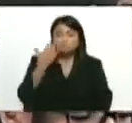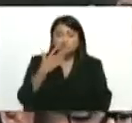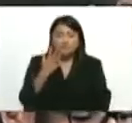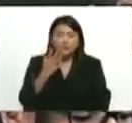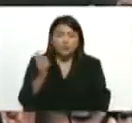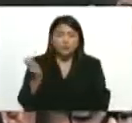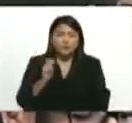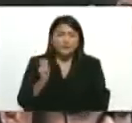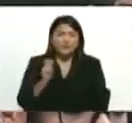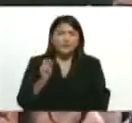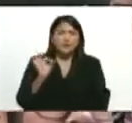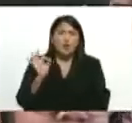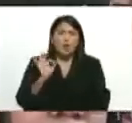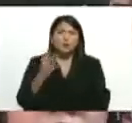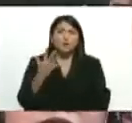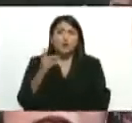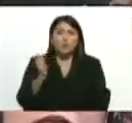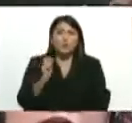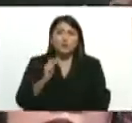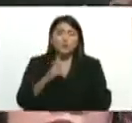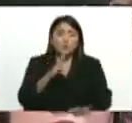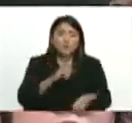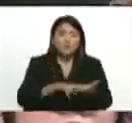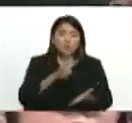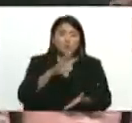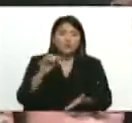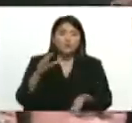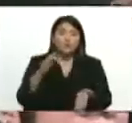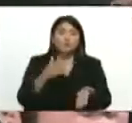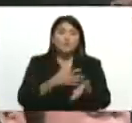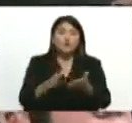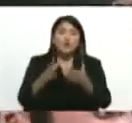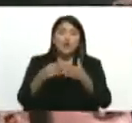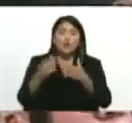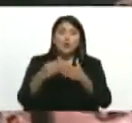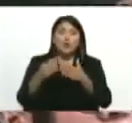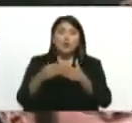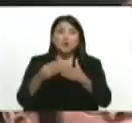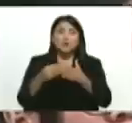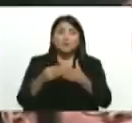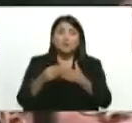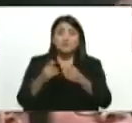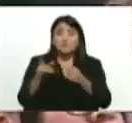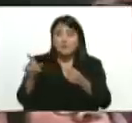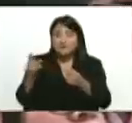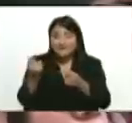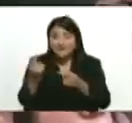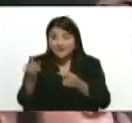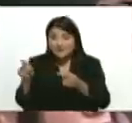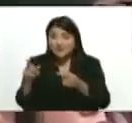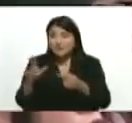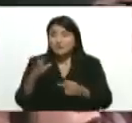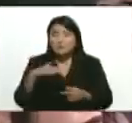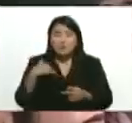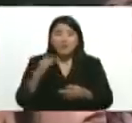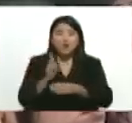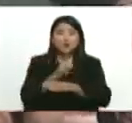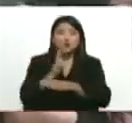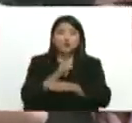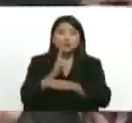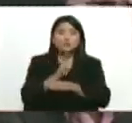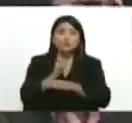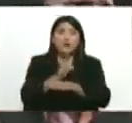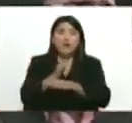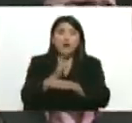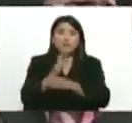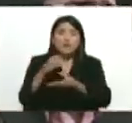4 o 5 meses aprueban cerca de 400 millones de dólares que servían para funcionamiento de decenas